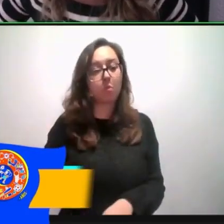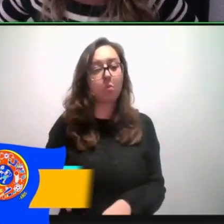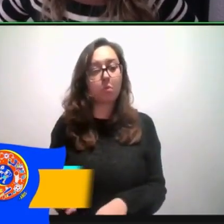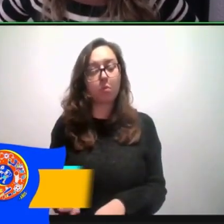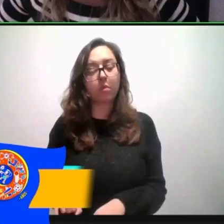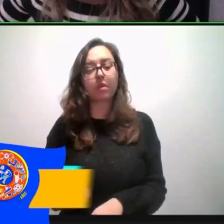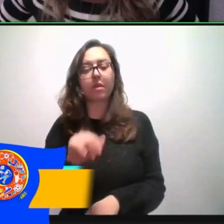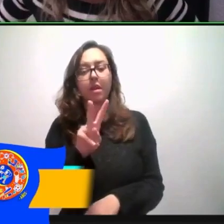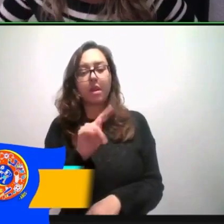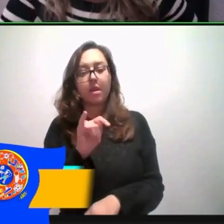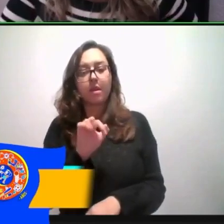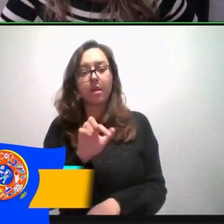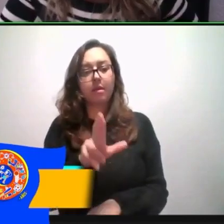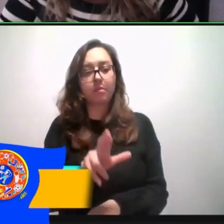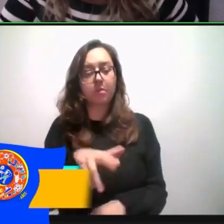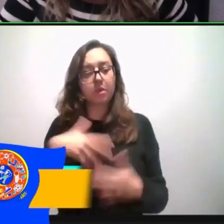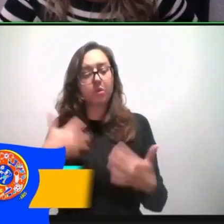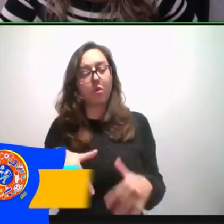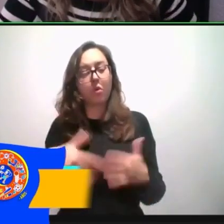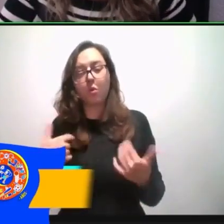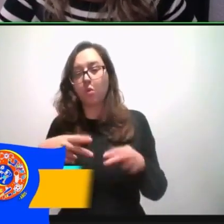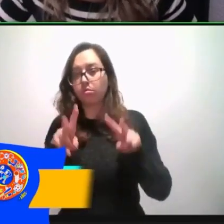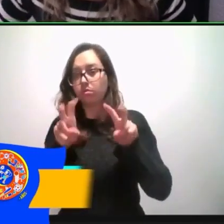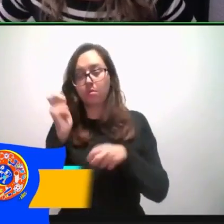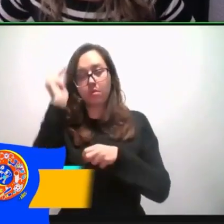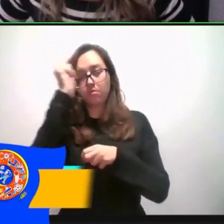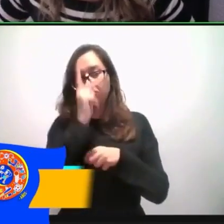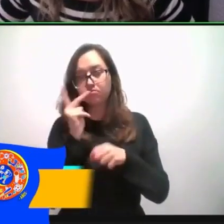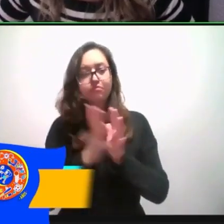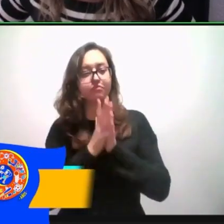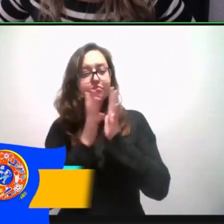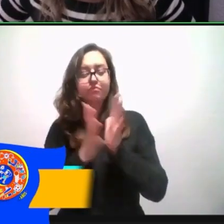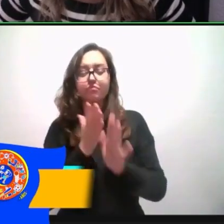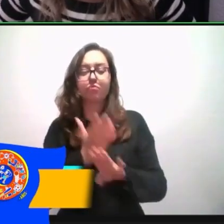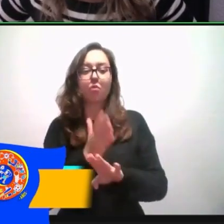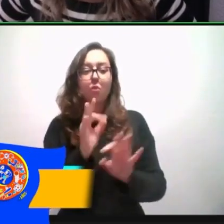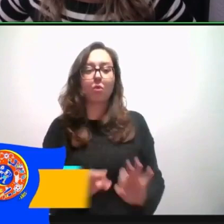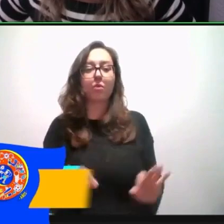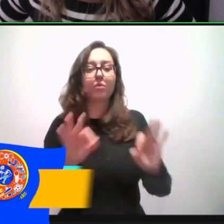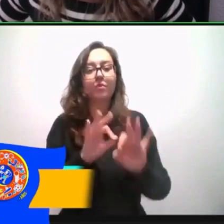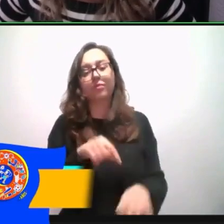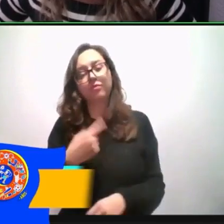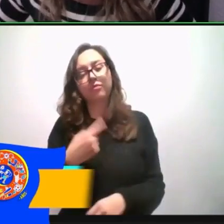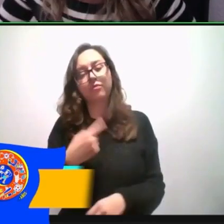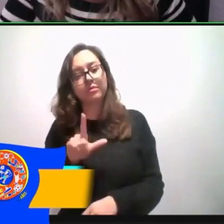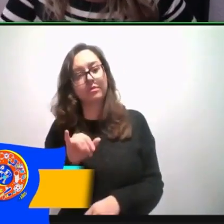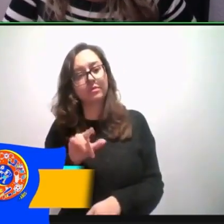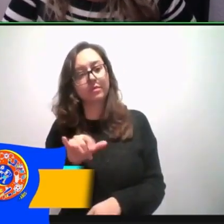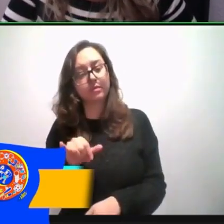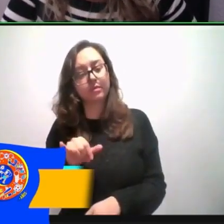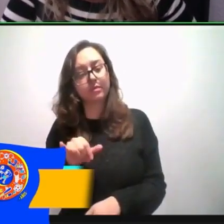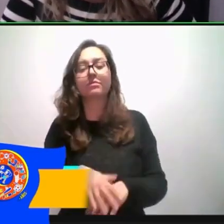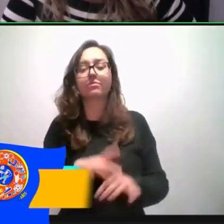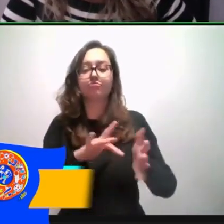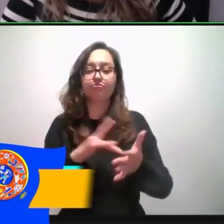de la psicología en estas ponencias. Y Lili Vázquez nos pregunta, bueno, nos dice primero: gracias a los ponentes por sus intervenciones